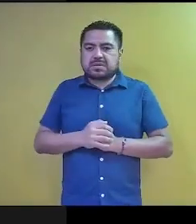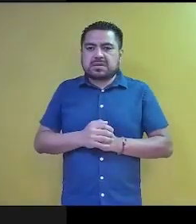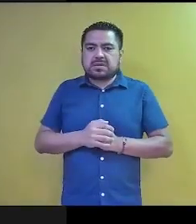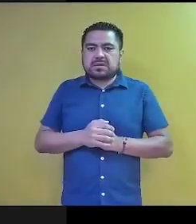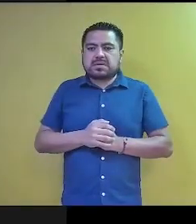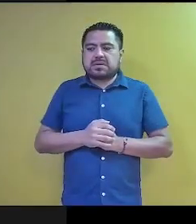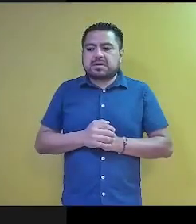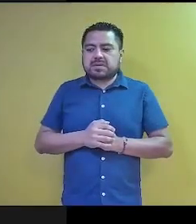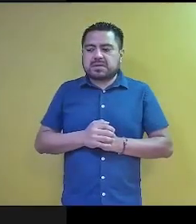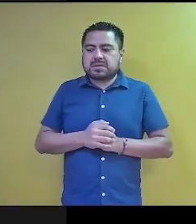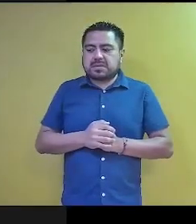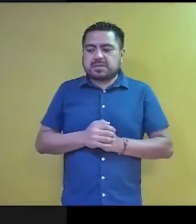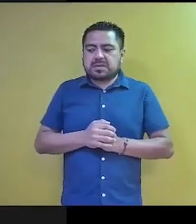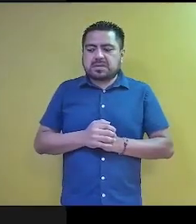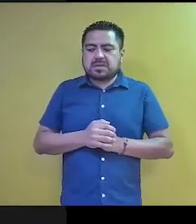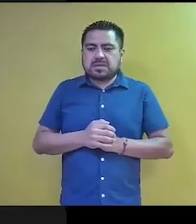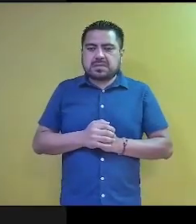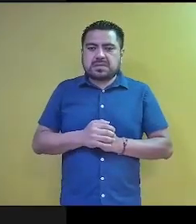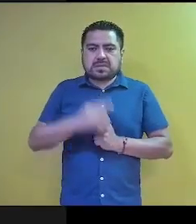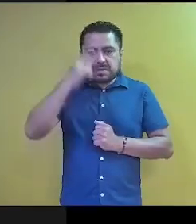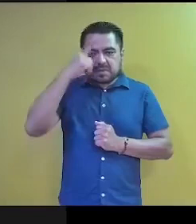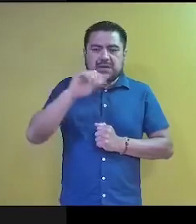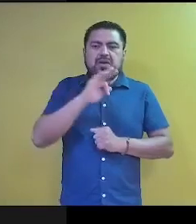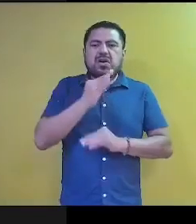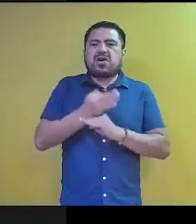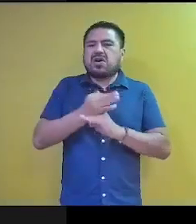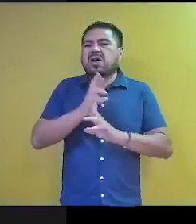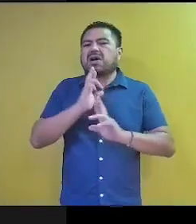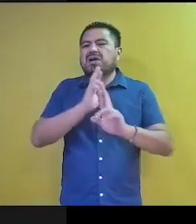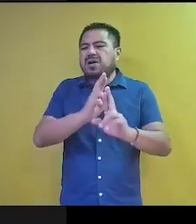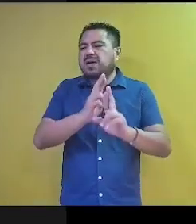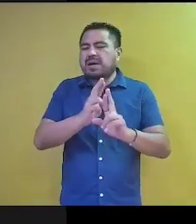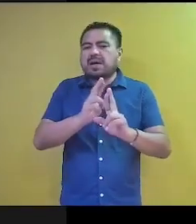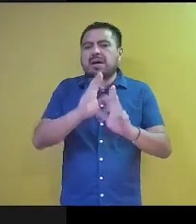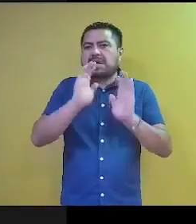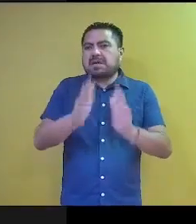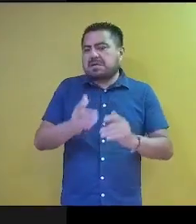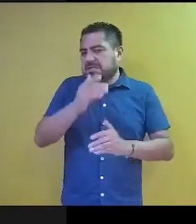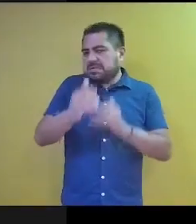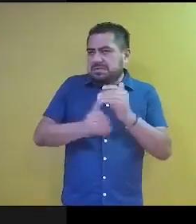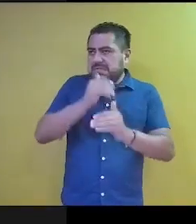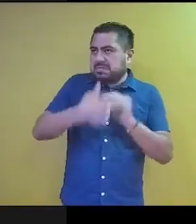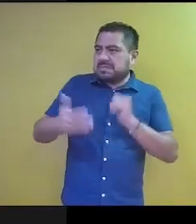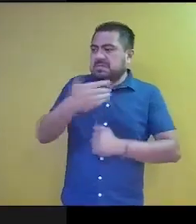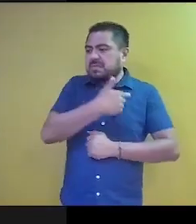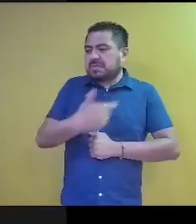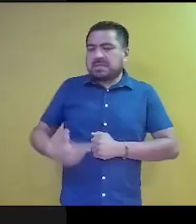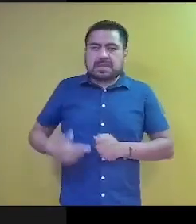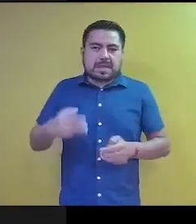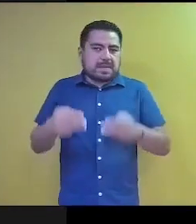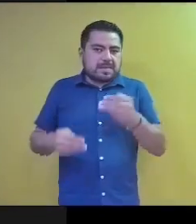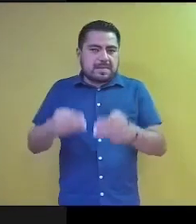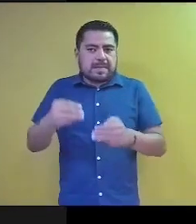cumplimiento de la sentencia para los efectos precisados en la presente resolución. Es la cuenta, magistrada presidenta. Magistradas.